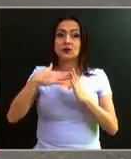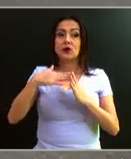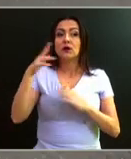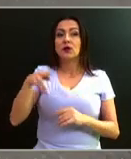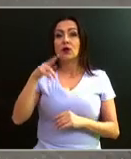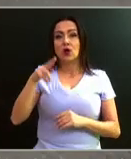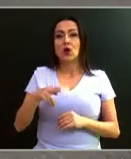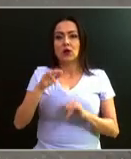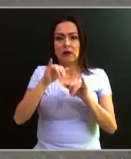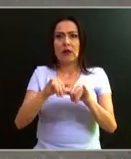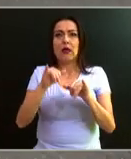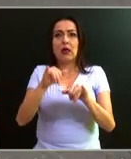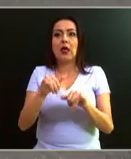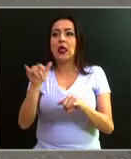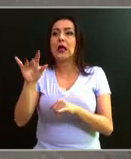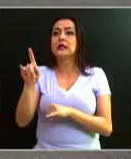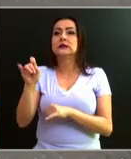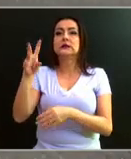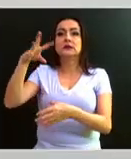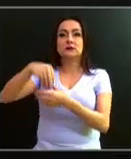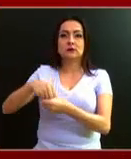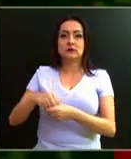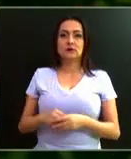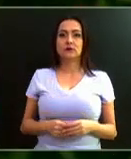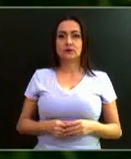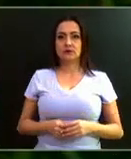colones quedan a favor del INS.